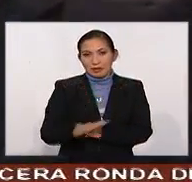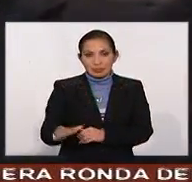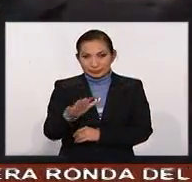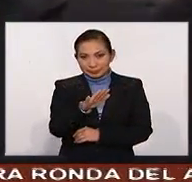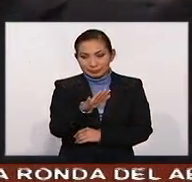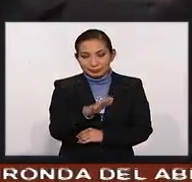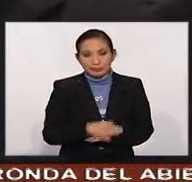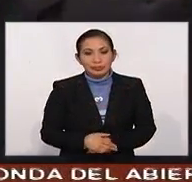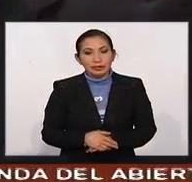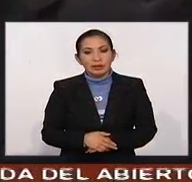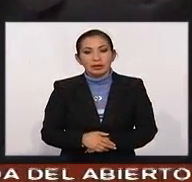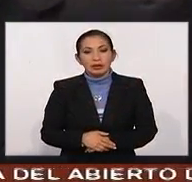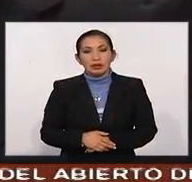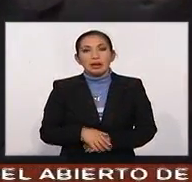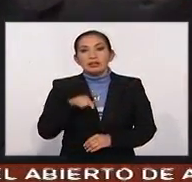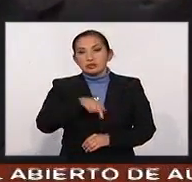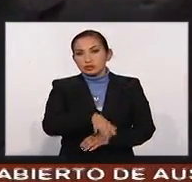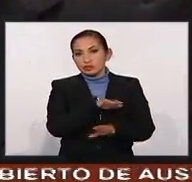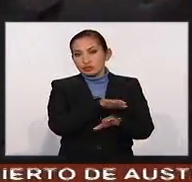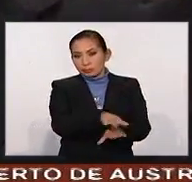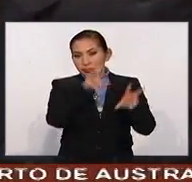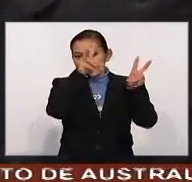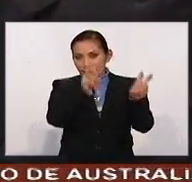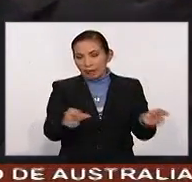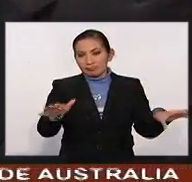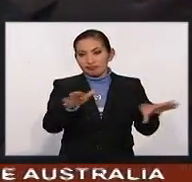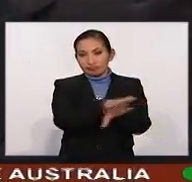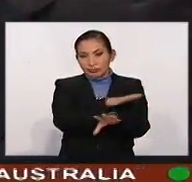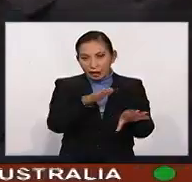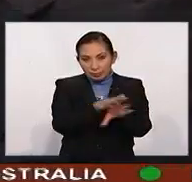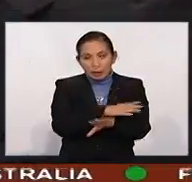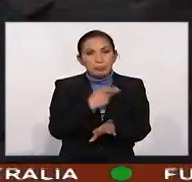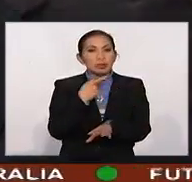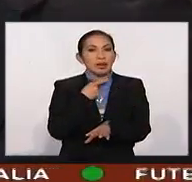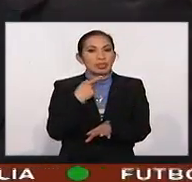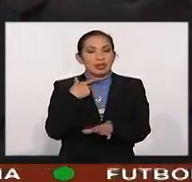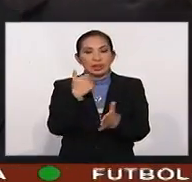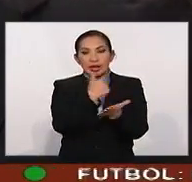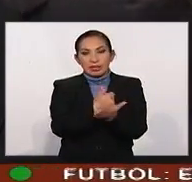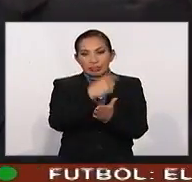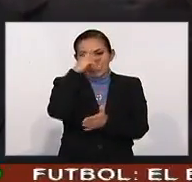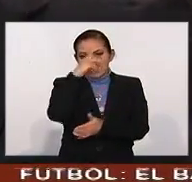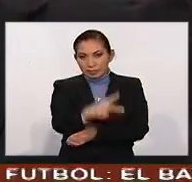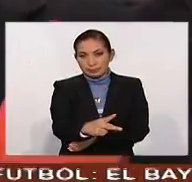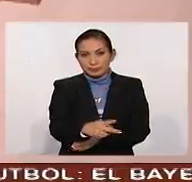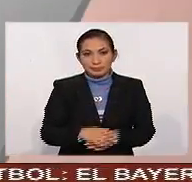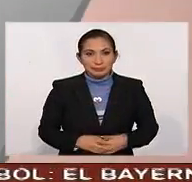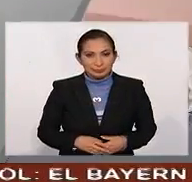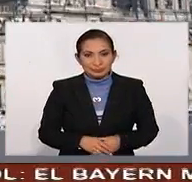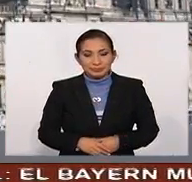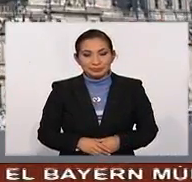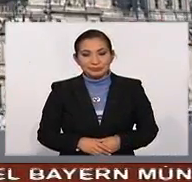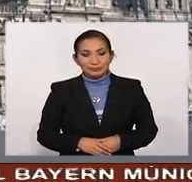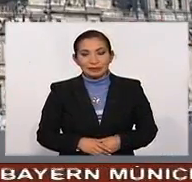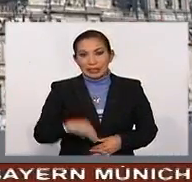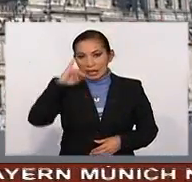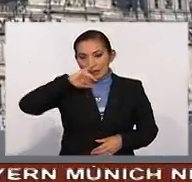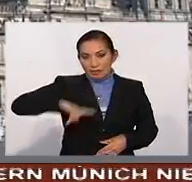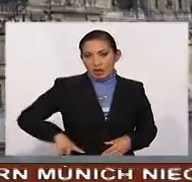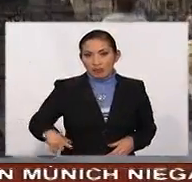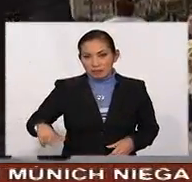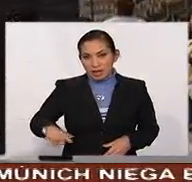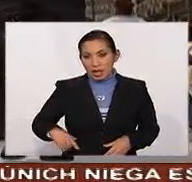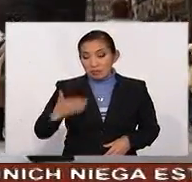Unidos Mexicanos en materia de la reforma política de la Ciudad de México. El jefe de